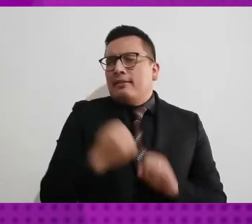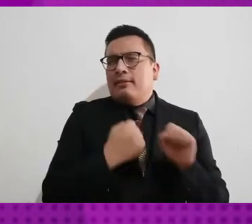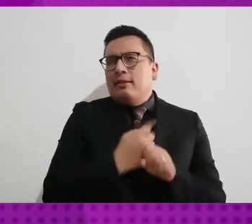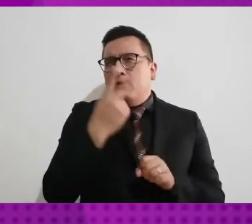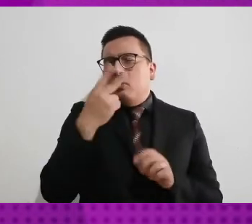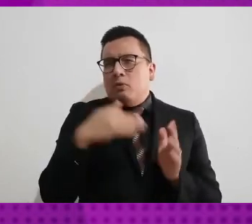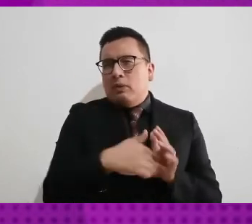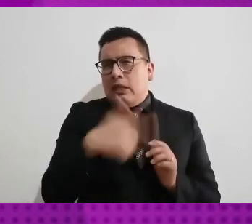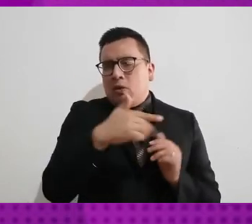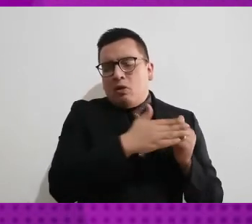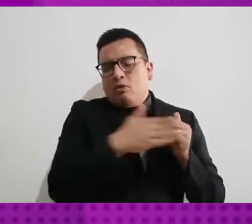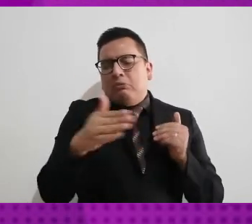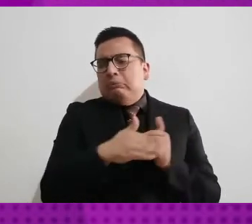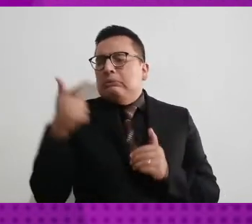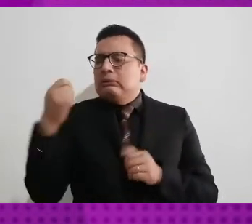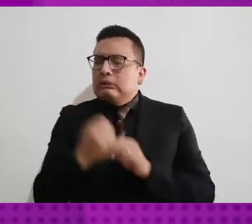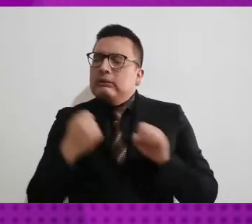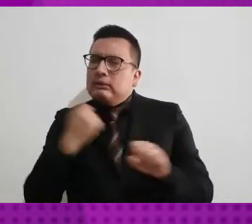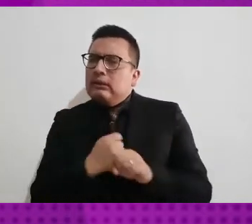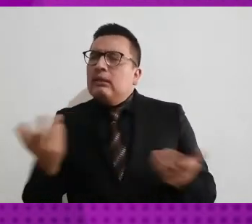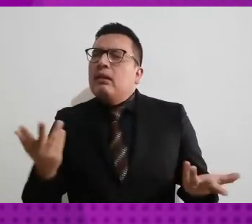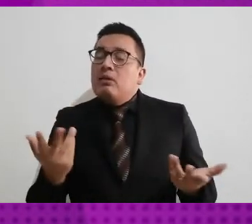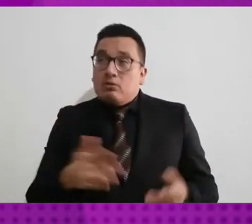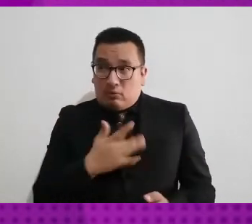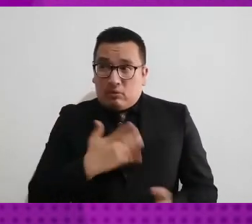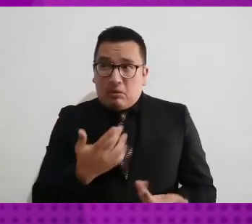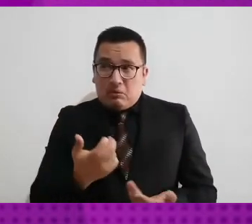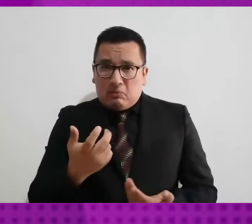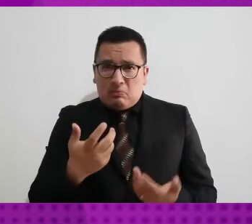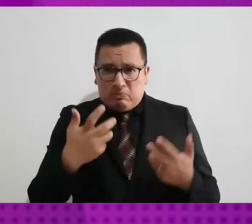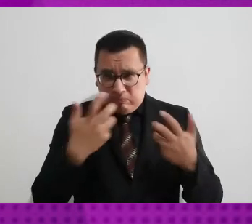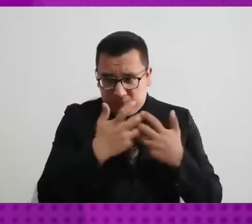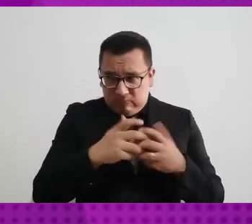esta reforma, ¿qué podemos decir que funcionó?